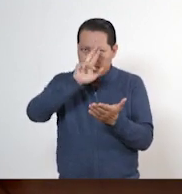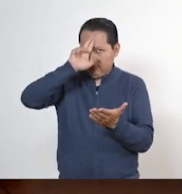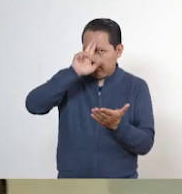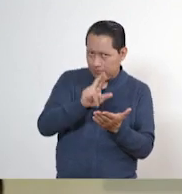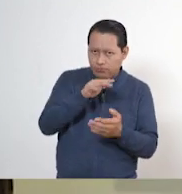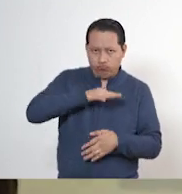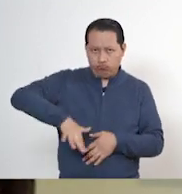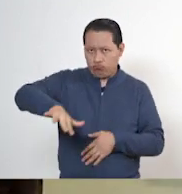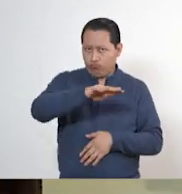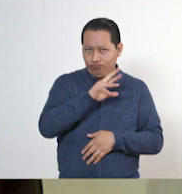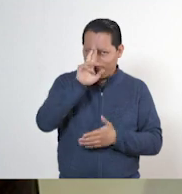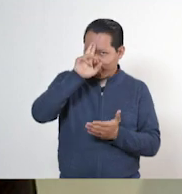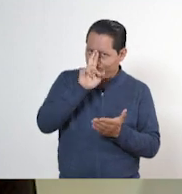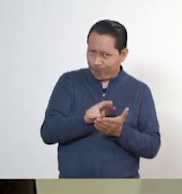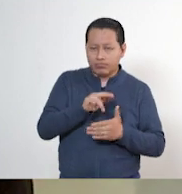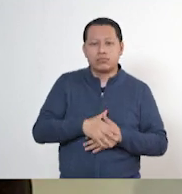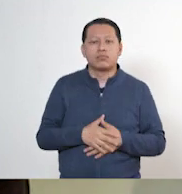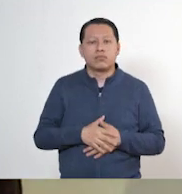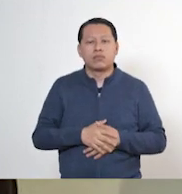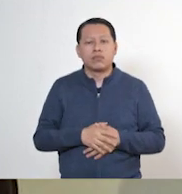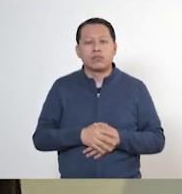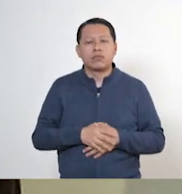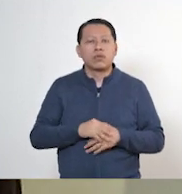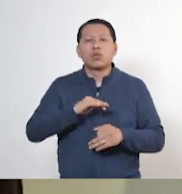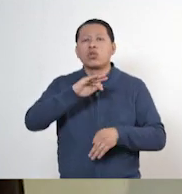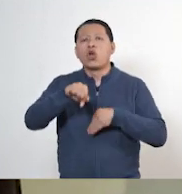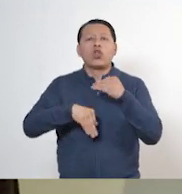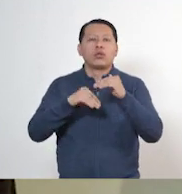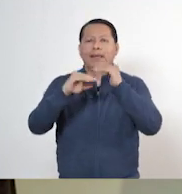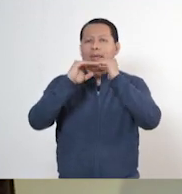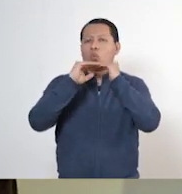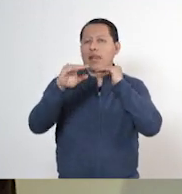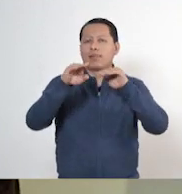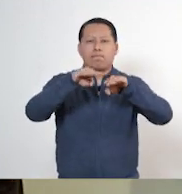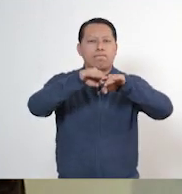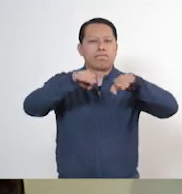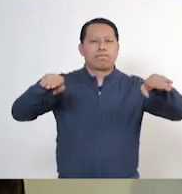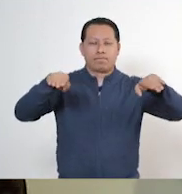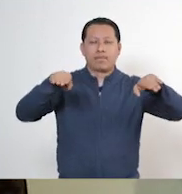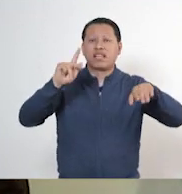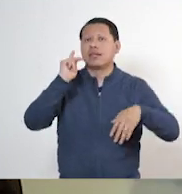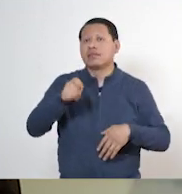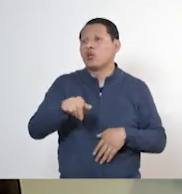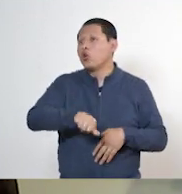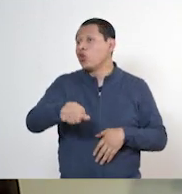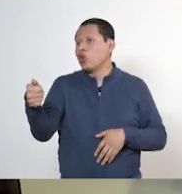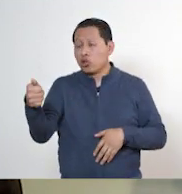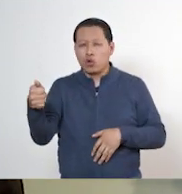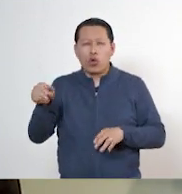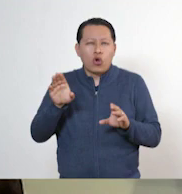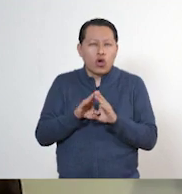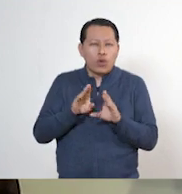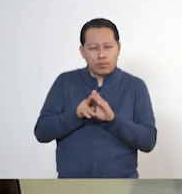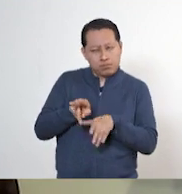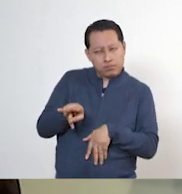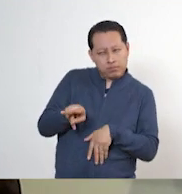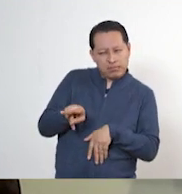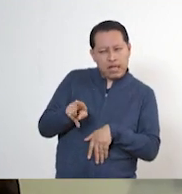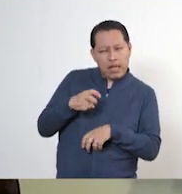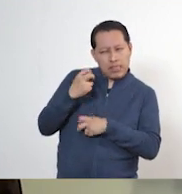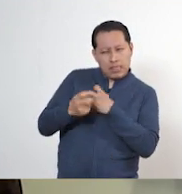vivimos. Porque todos somos iguales y no tenemos que juzgar a las otras personas por cómo